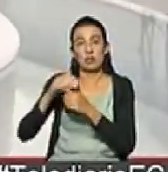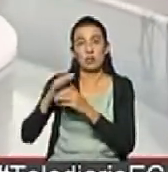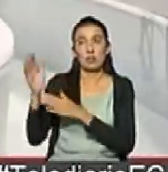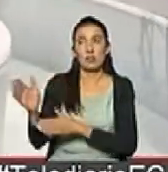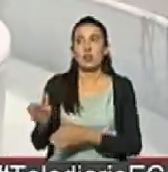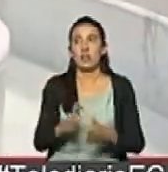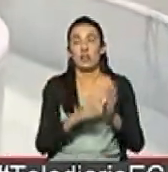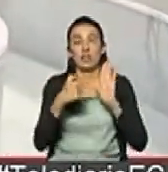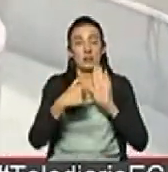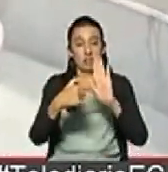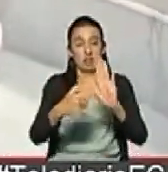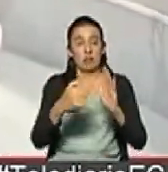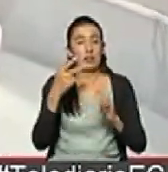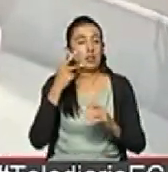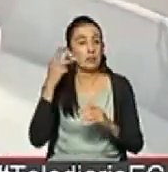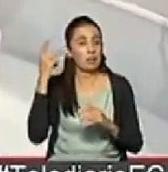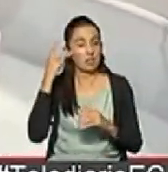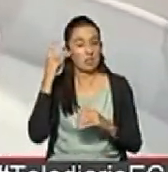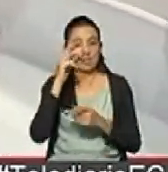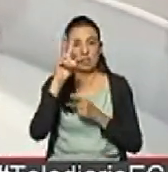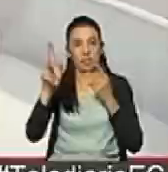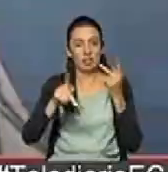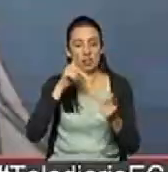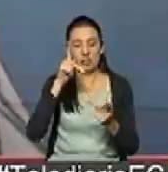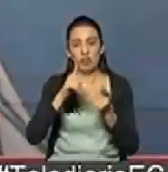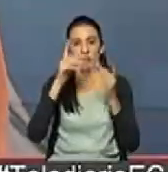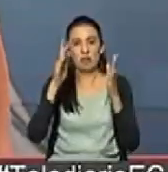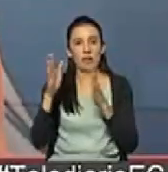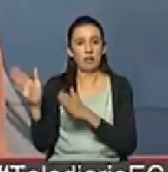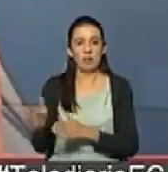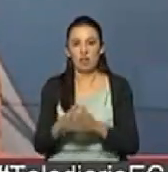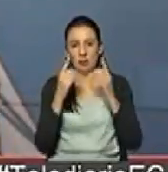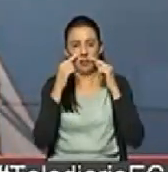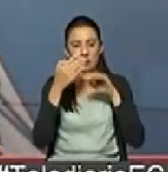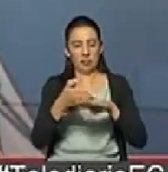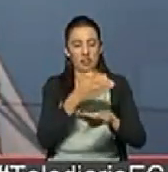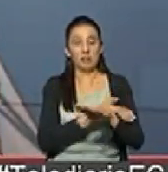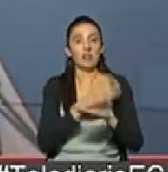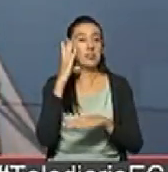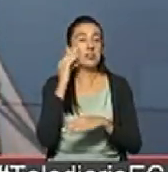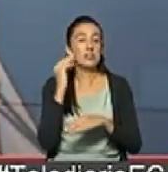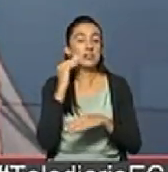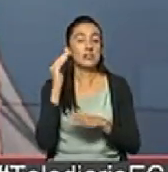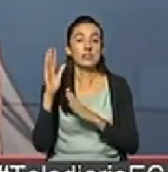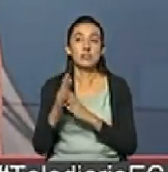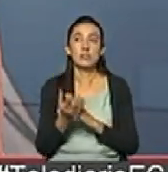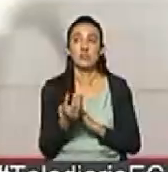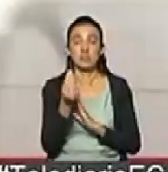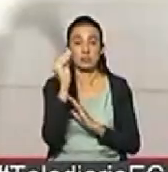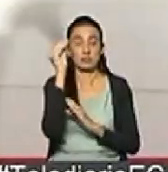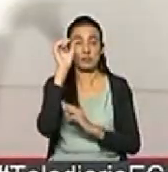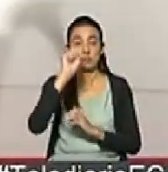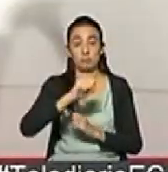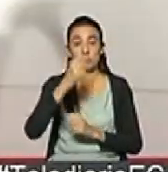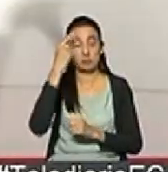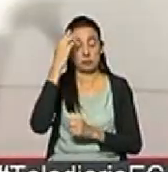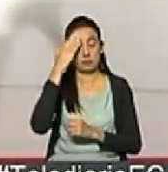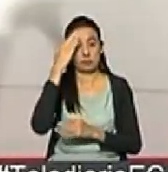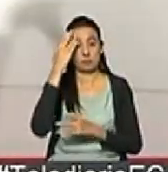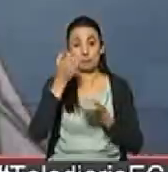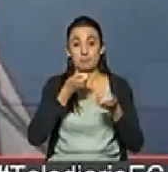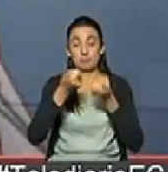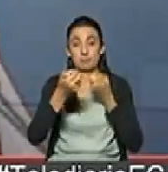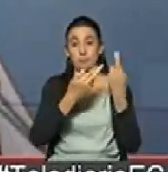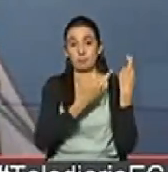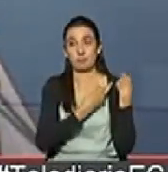alguna manera mostrar que como padres no es que somos perfectos, que también tuvimos, como usted dice, pues nuestras experiencias durante la adolescencia y que supimos enfrentarlas para